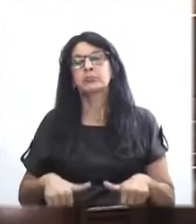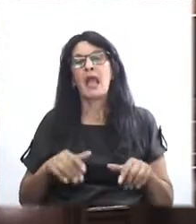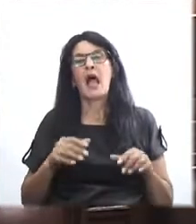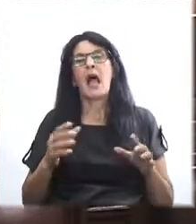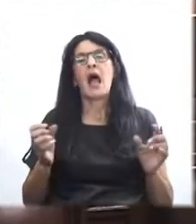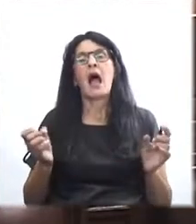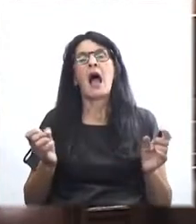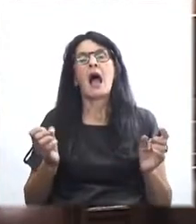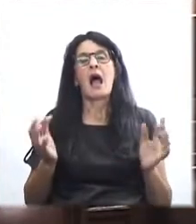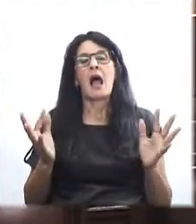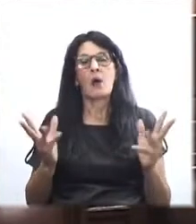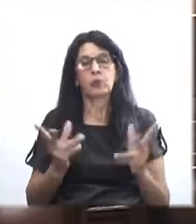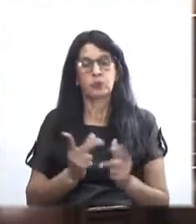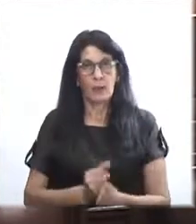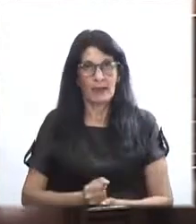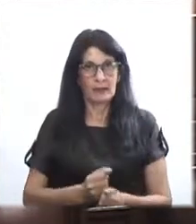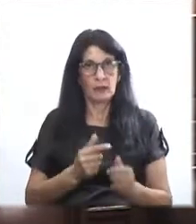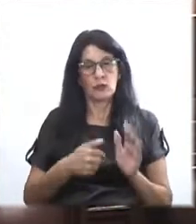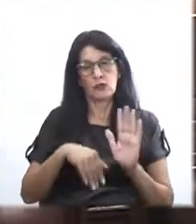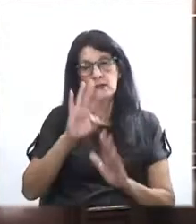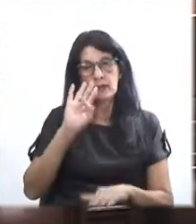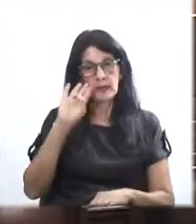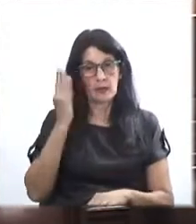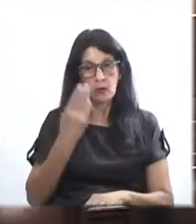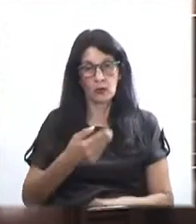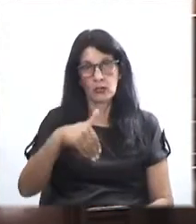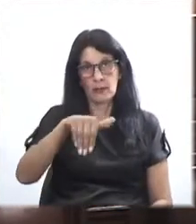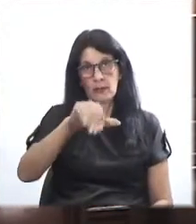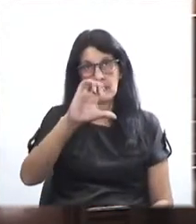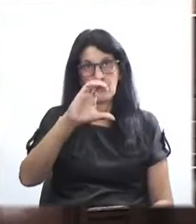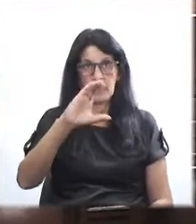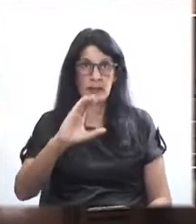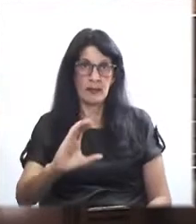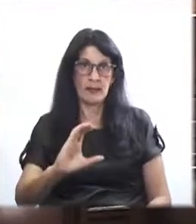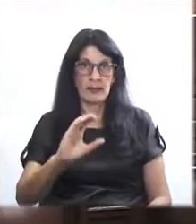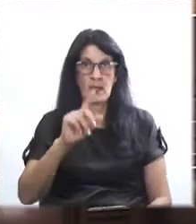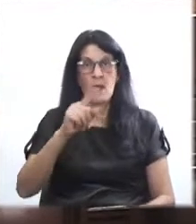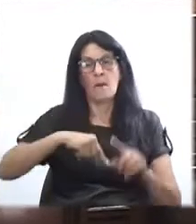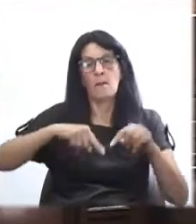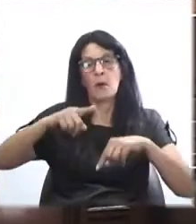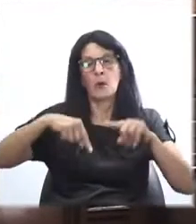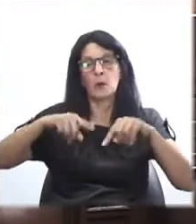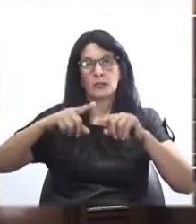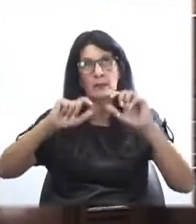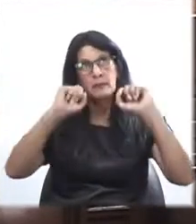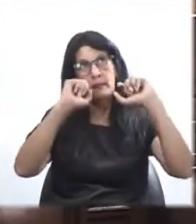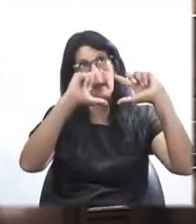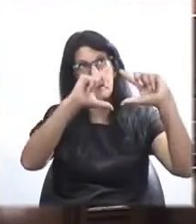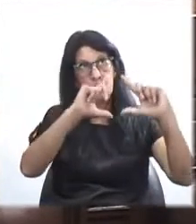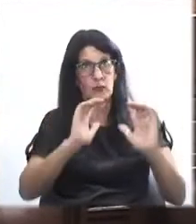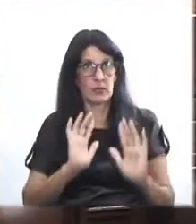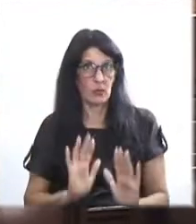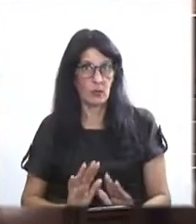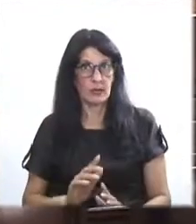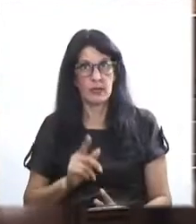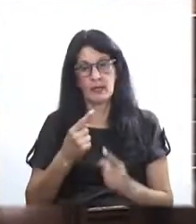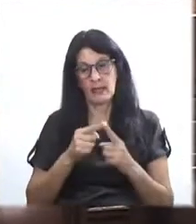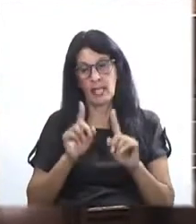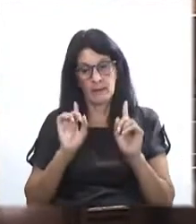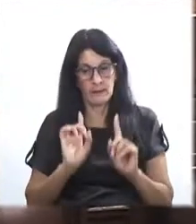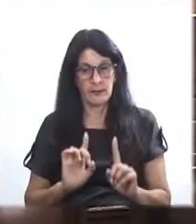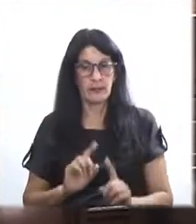por el Ministerio de Educación y Cultura, se les va a reconocer por un trámite la personalidad jurídica de que es